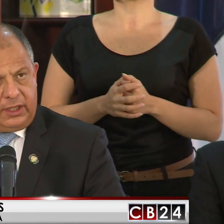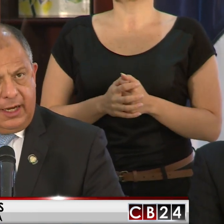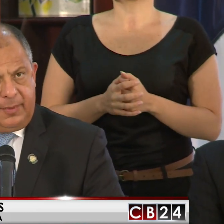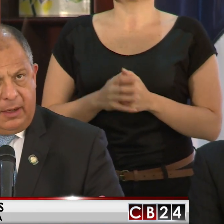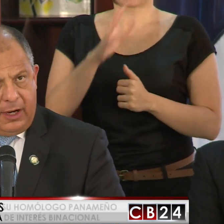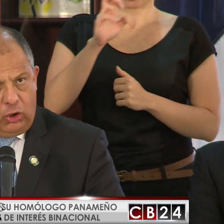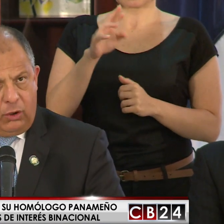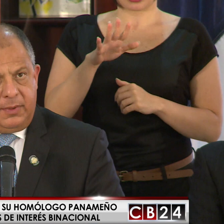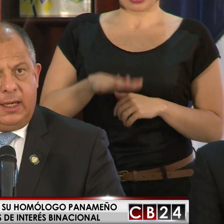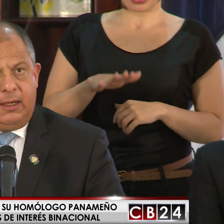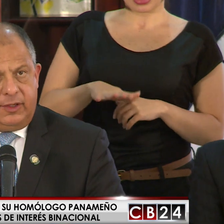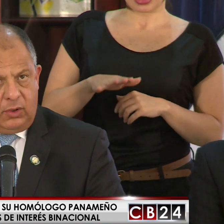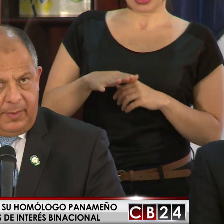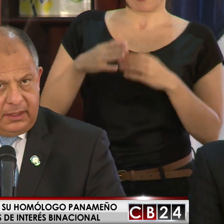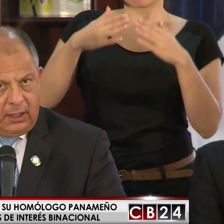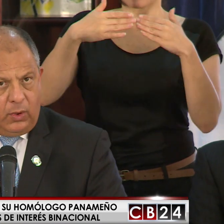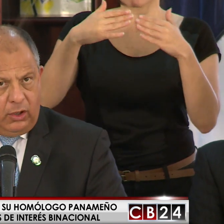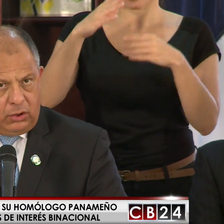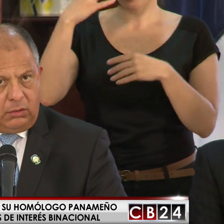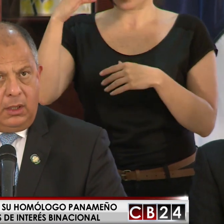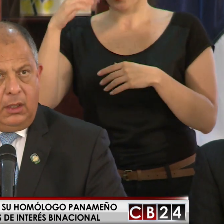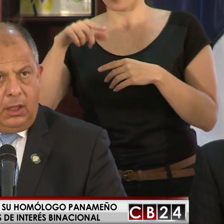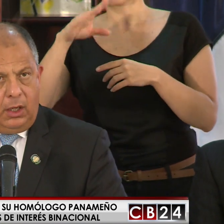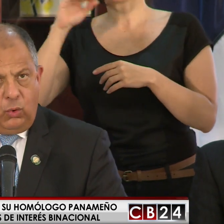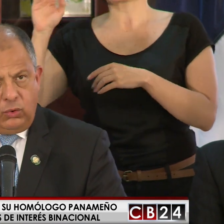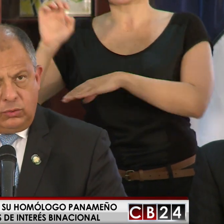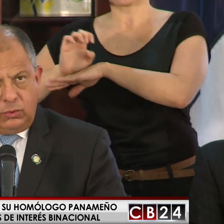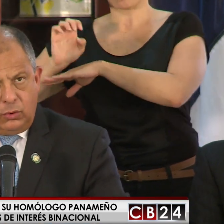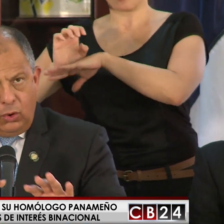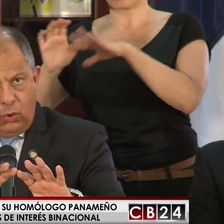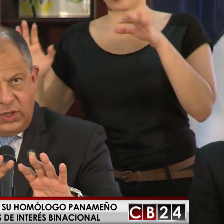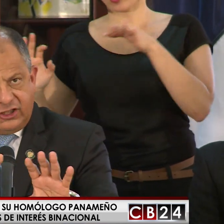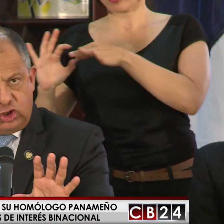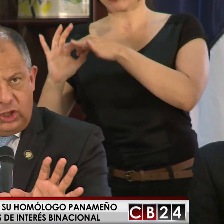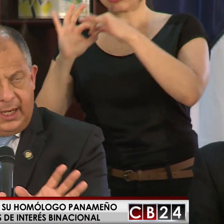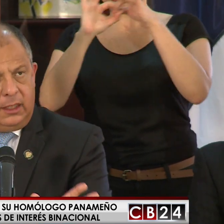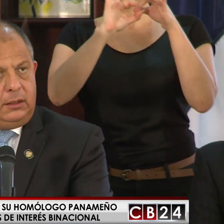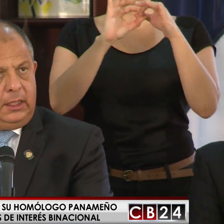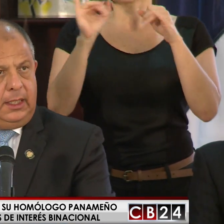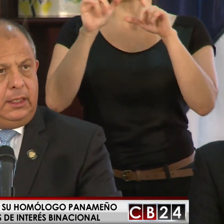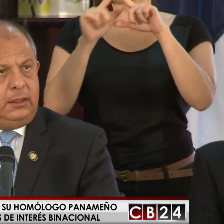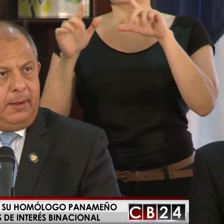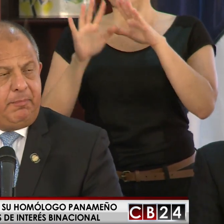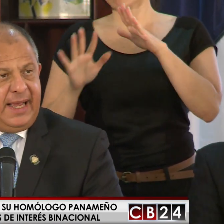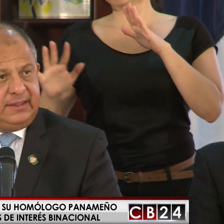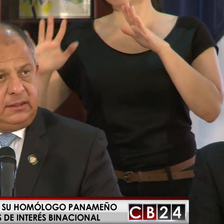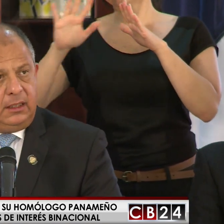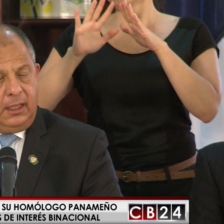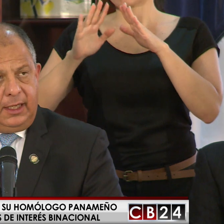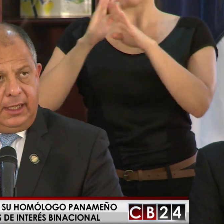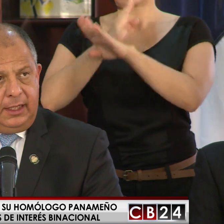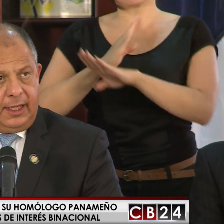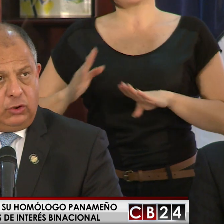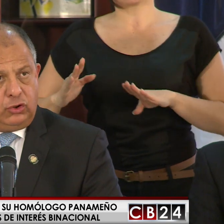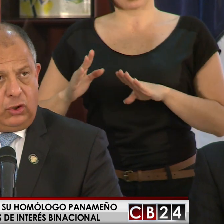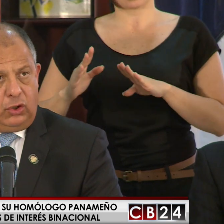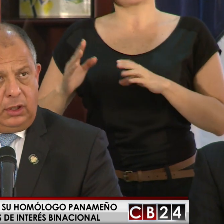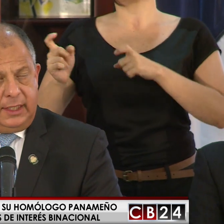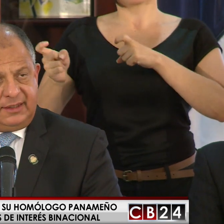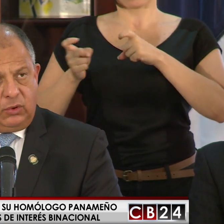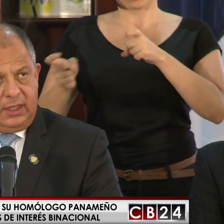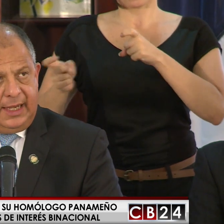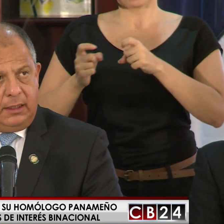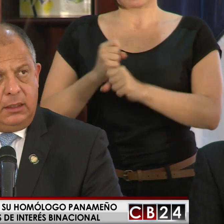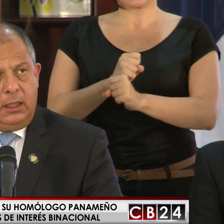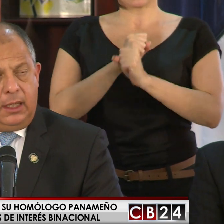entre Costa Rica, Panamá, Colombia y eventualmente Ecuador, una zona de paz y de control